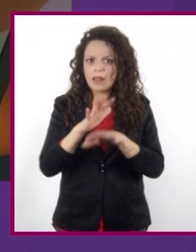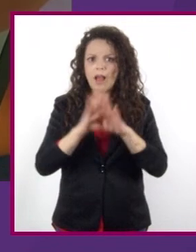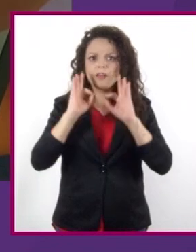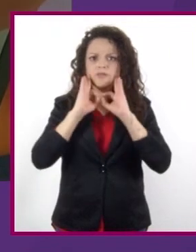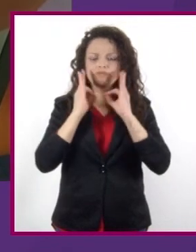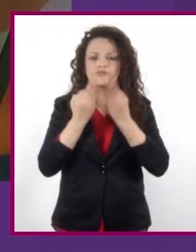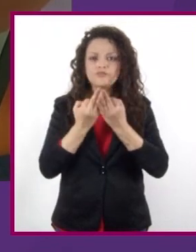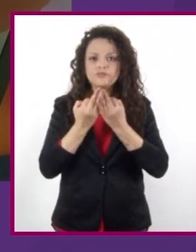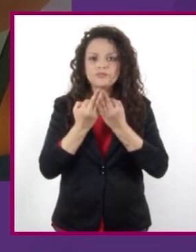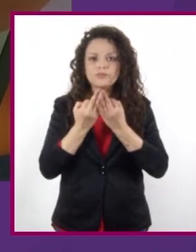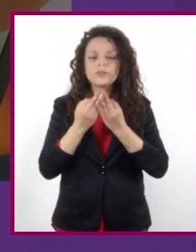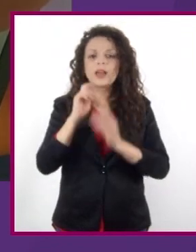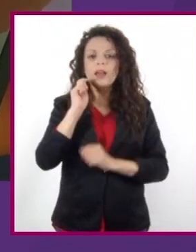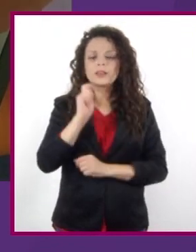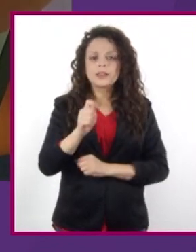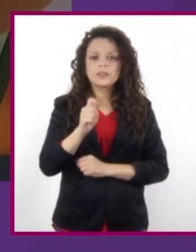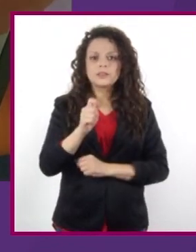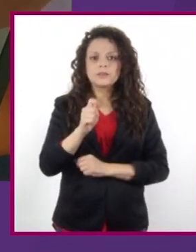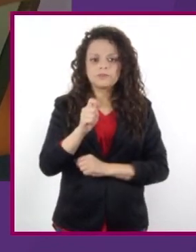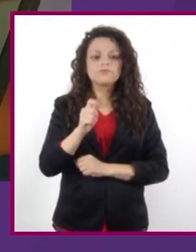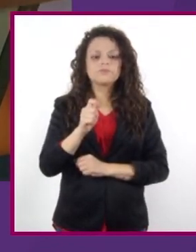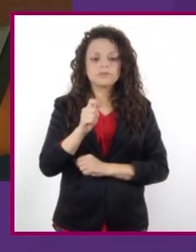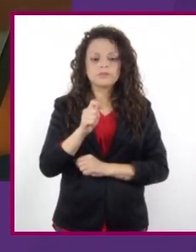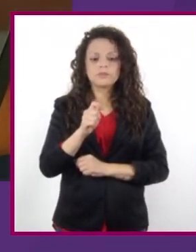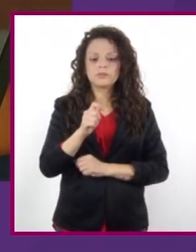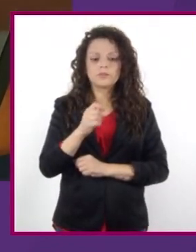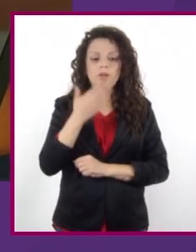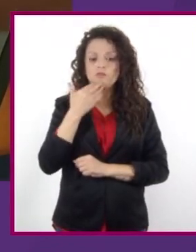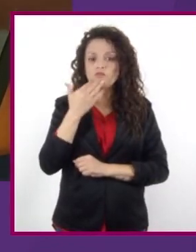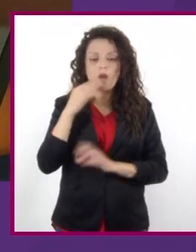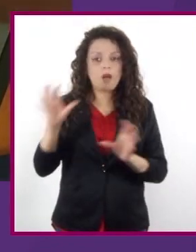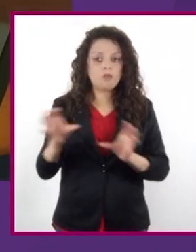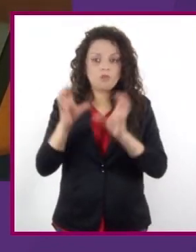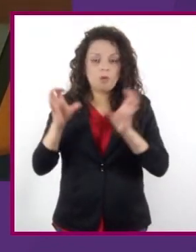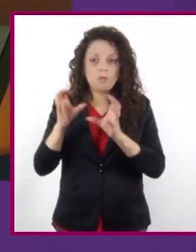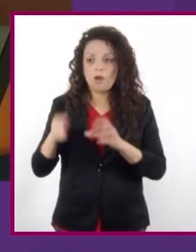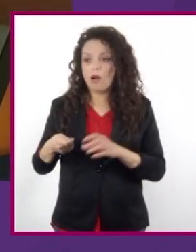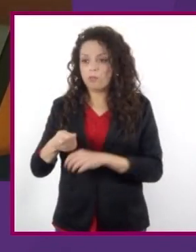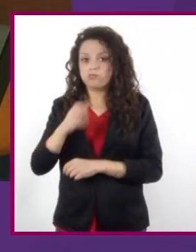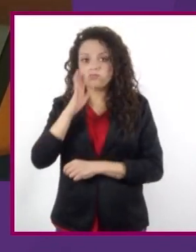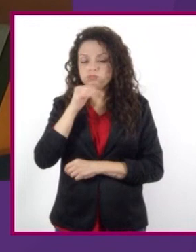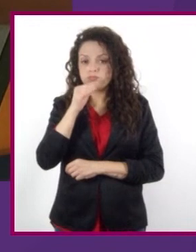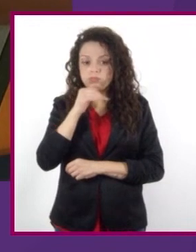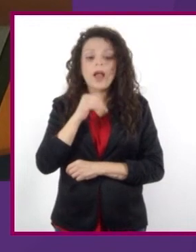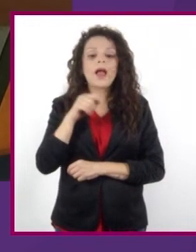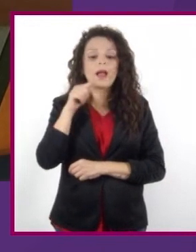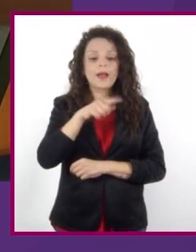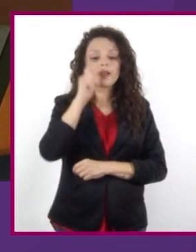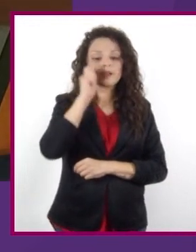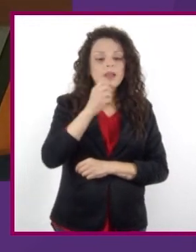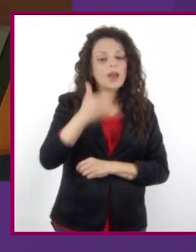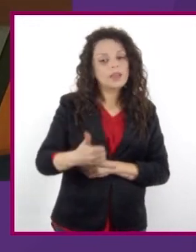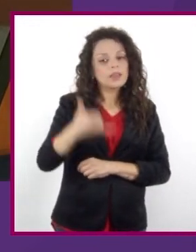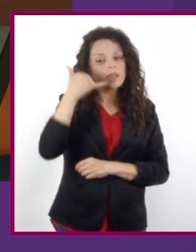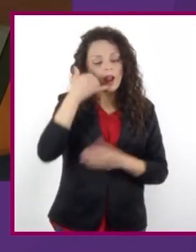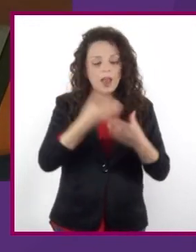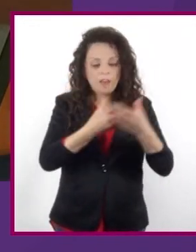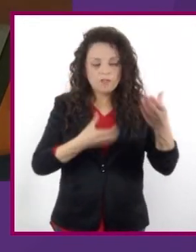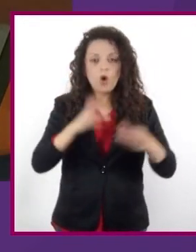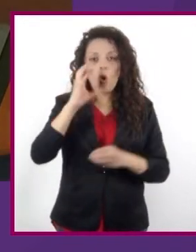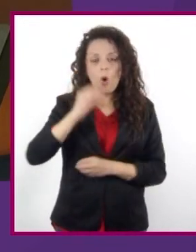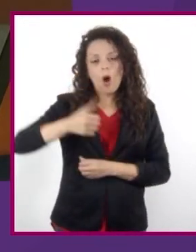nuevos dispositivos universales que no quedan en las computadoras, sino ha llegado a cámaras digitales y teléfonos